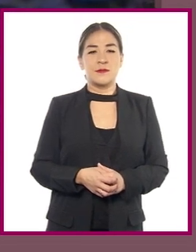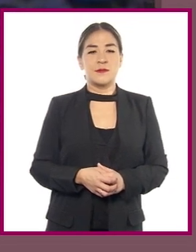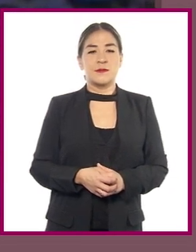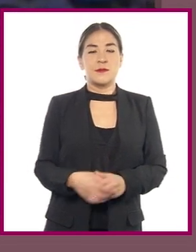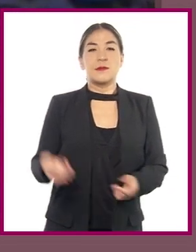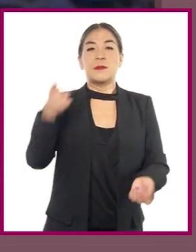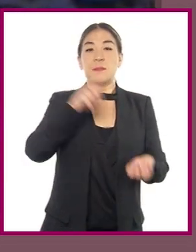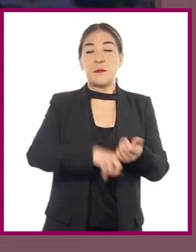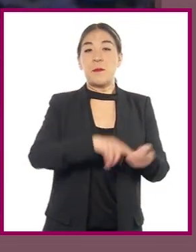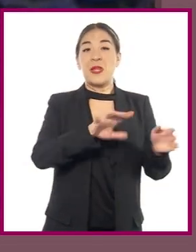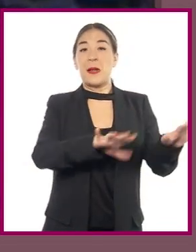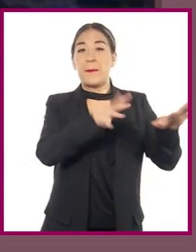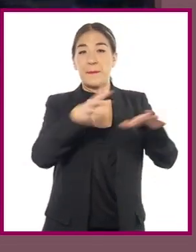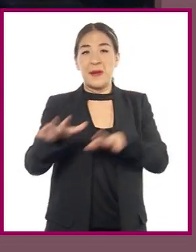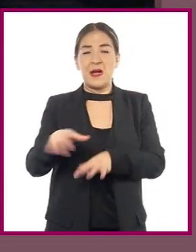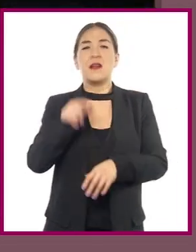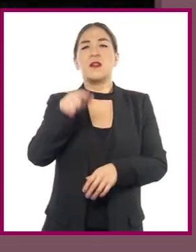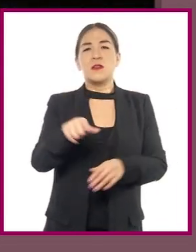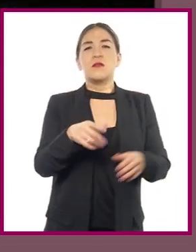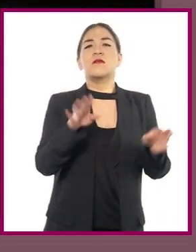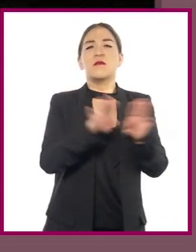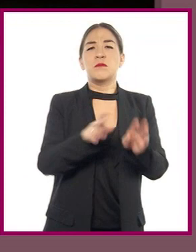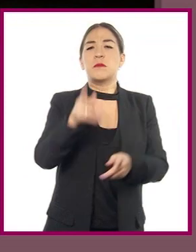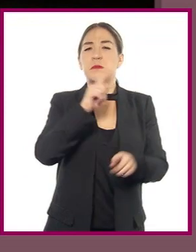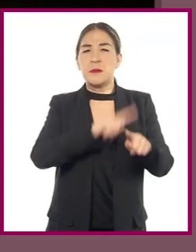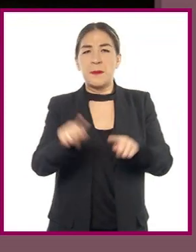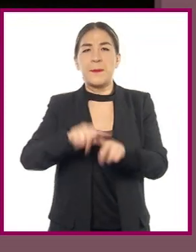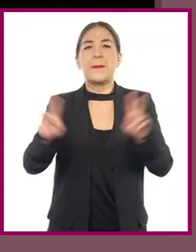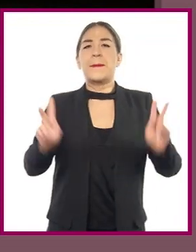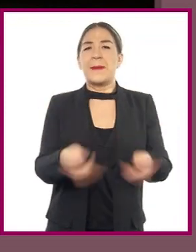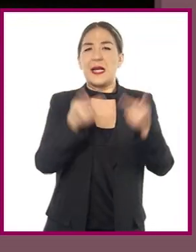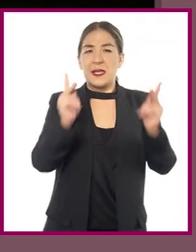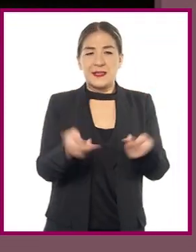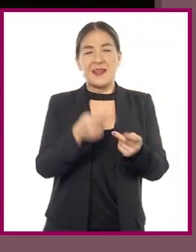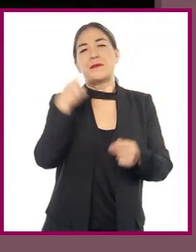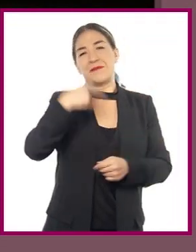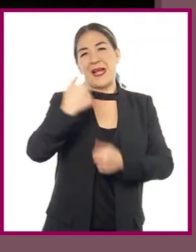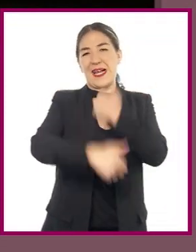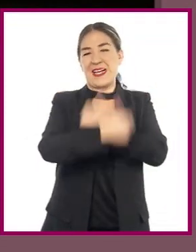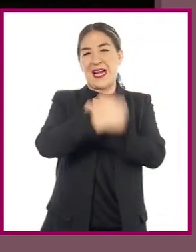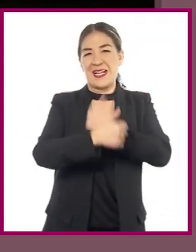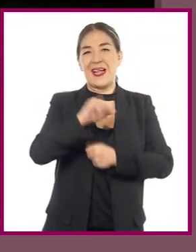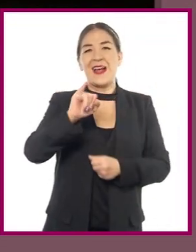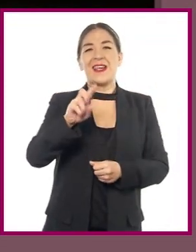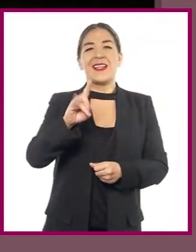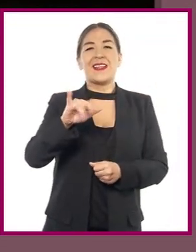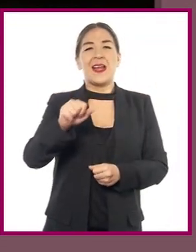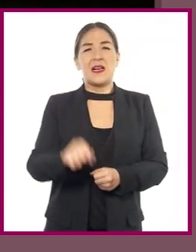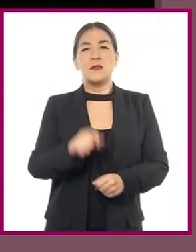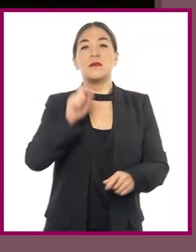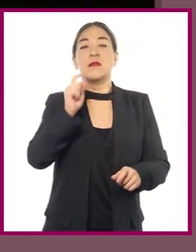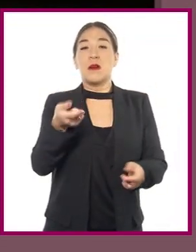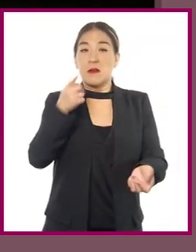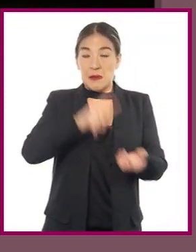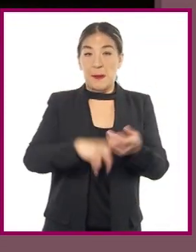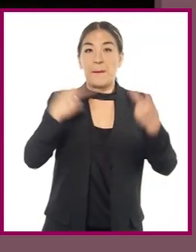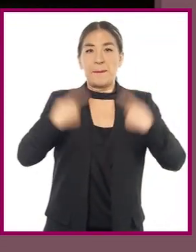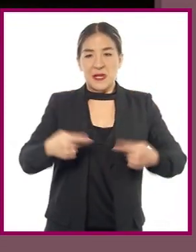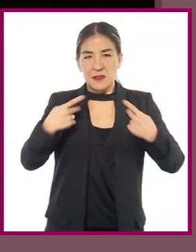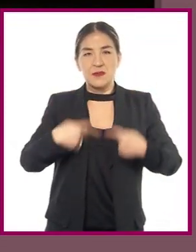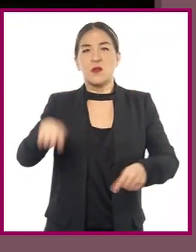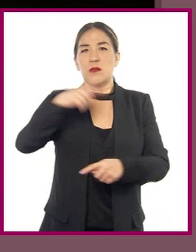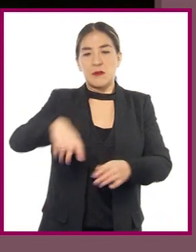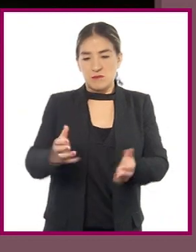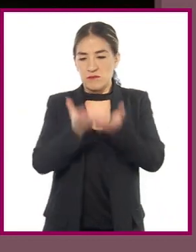En el mar, el conjunto de barcos mercantes, o mejor llamados carrera de Indias, eran protegidos con 2 navíos